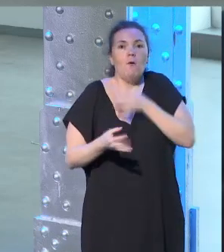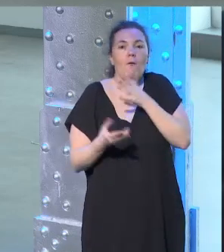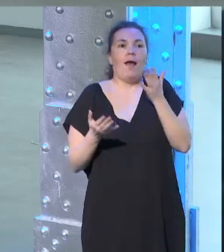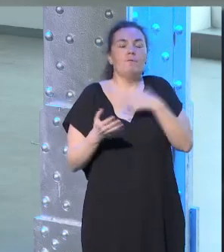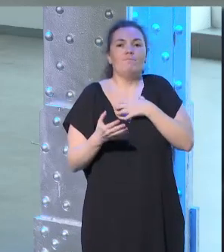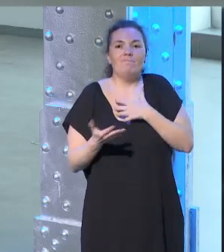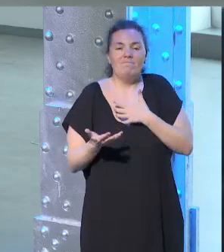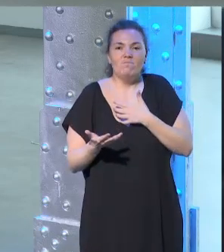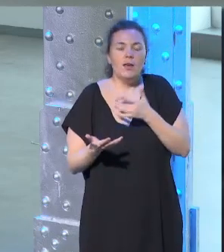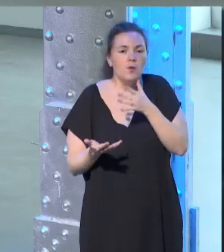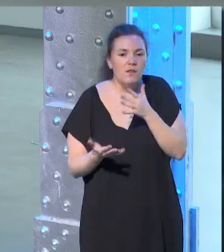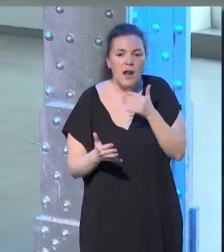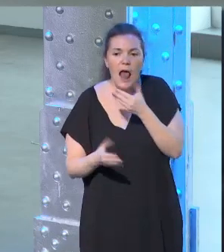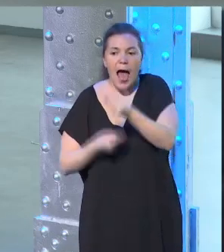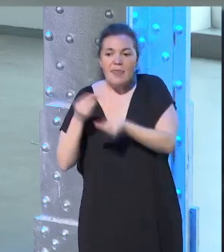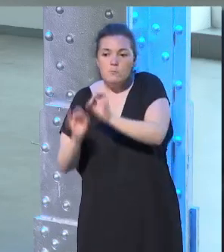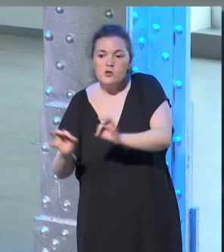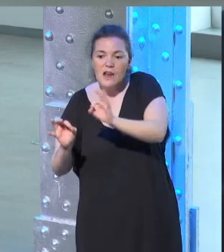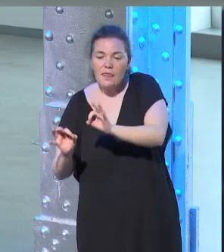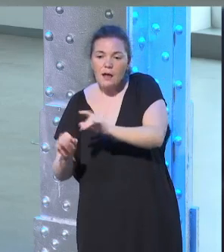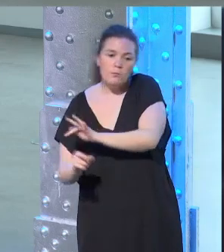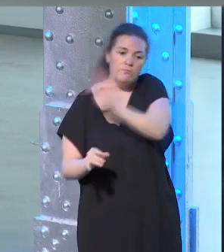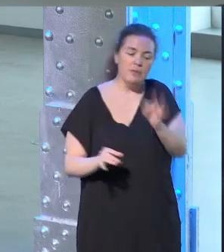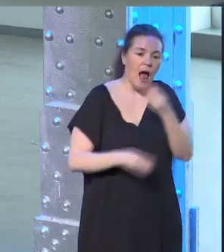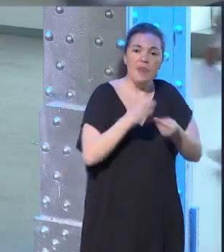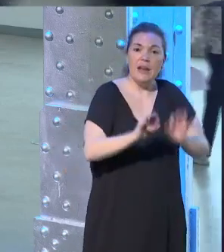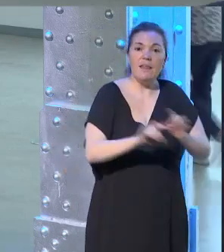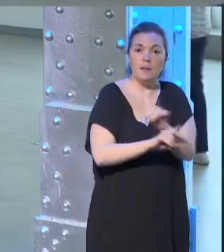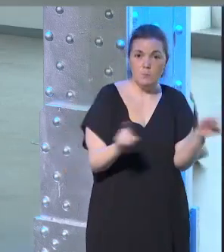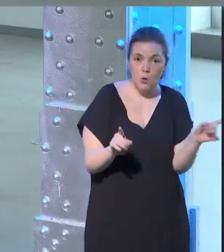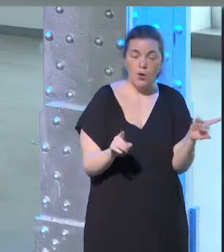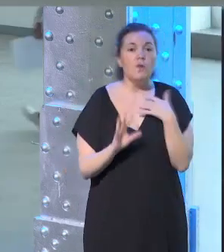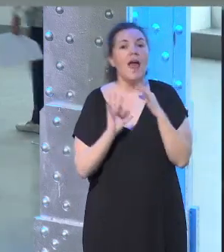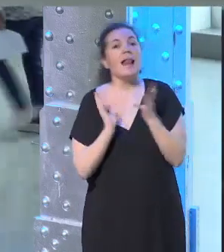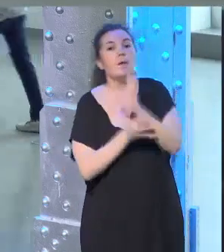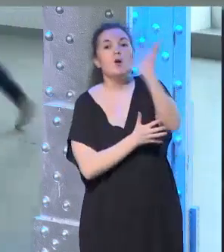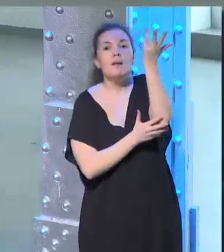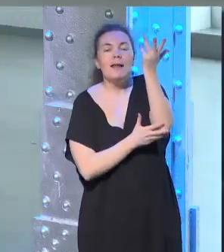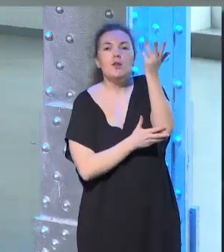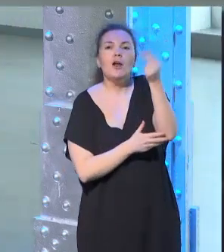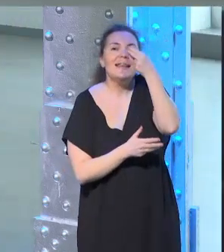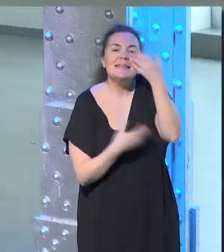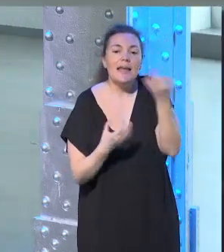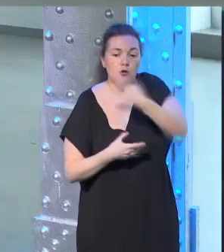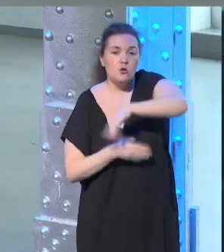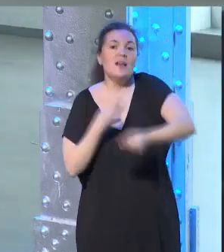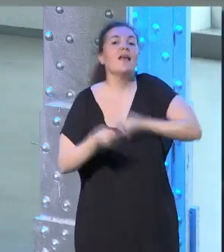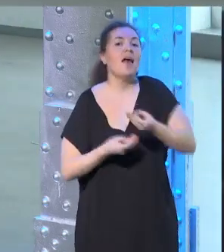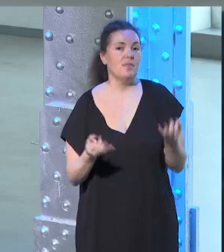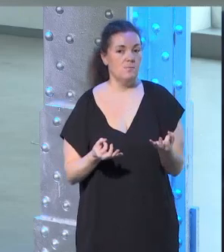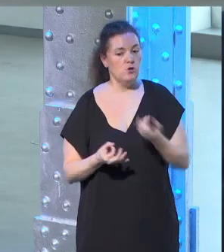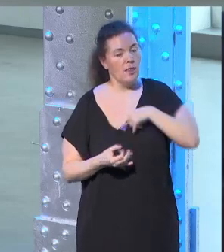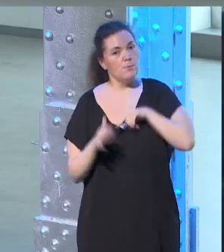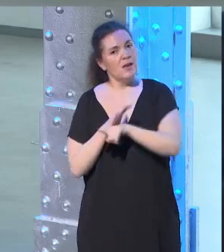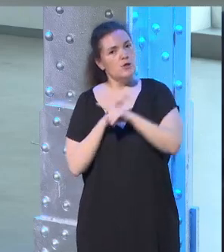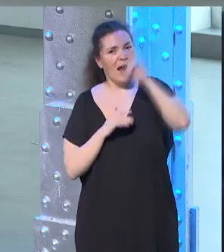Entonces estaríamos en haciendo nada y pasando a hacer nada. Y al cambio climático lo que le importa es lo que hacemos. Entonces tenemos que gestionar